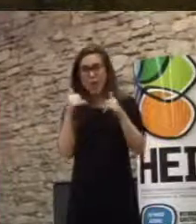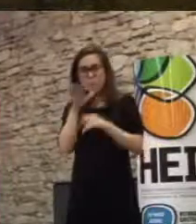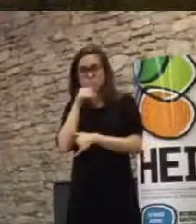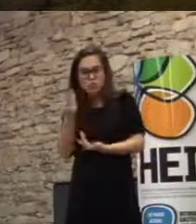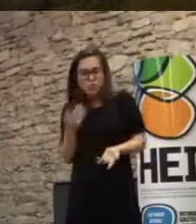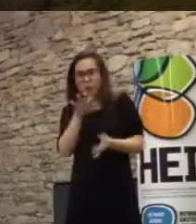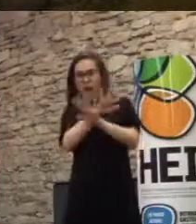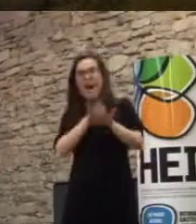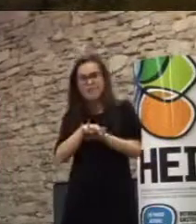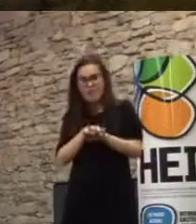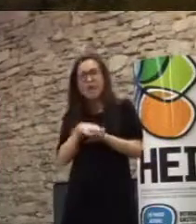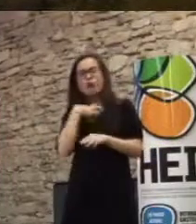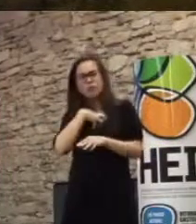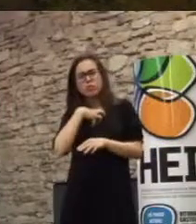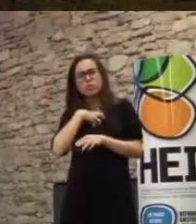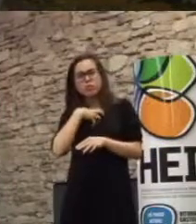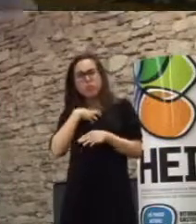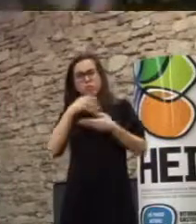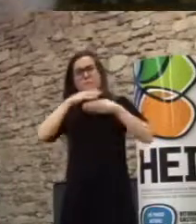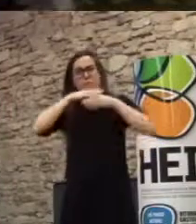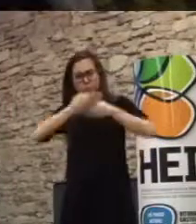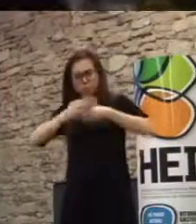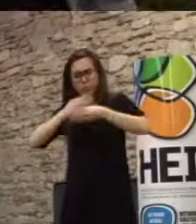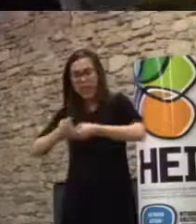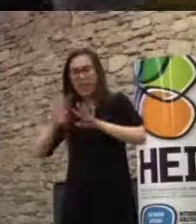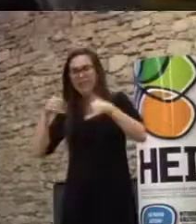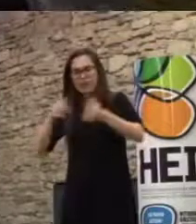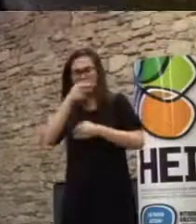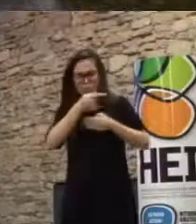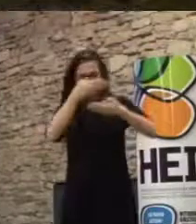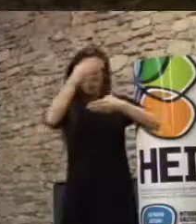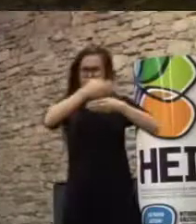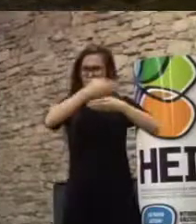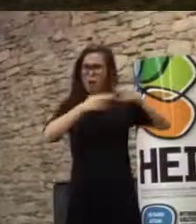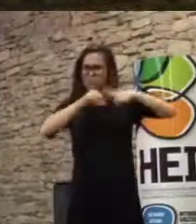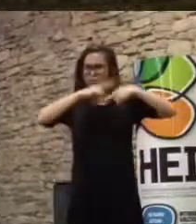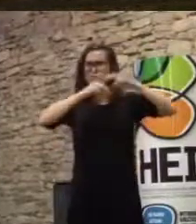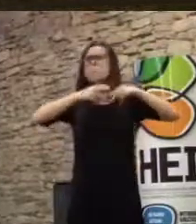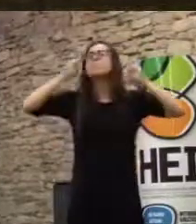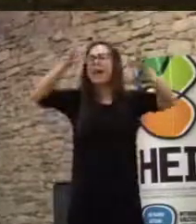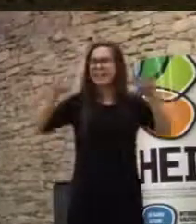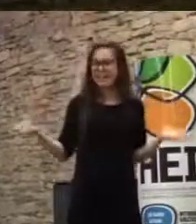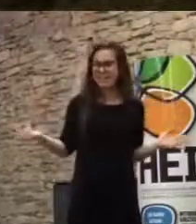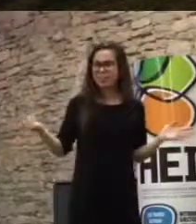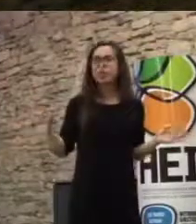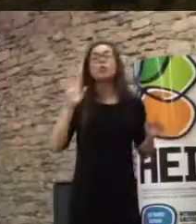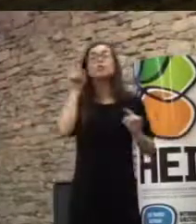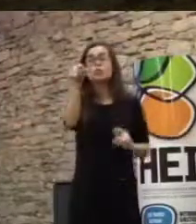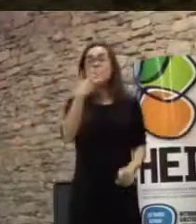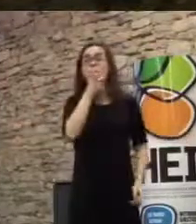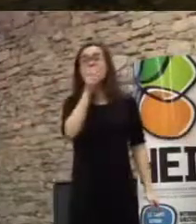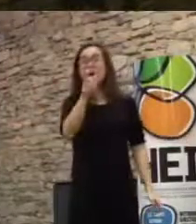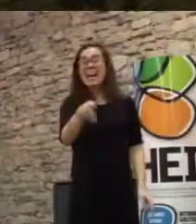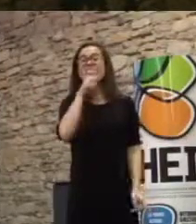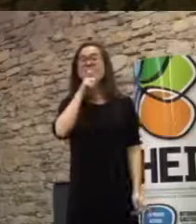por lo tanto ya no te pongas zancadillas en el camino de acuerdo no te pongas zancadillas sino que simplemente eliminar la palabra difícil y le